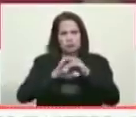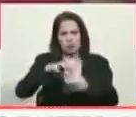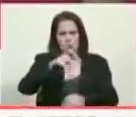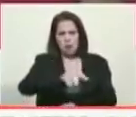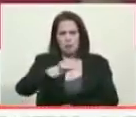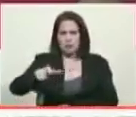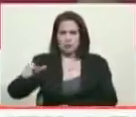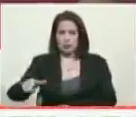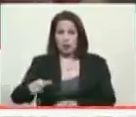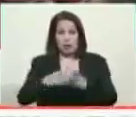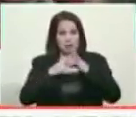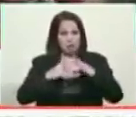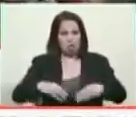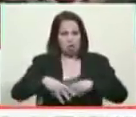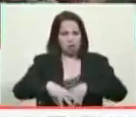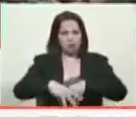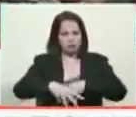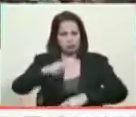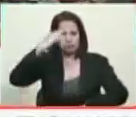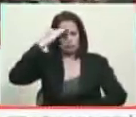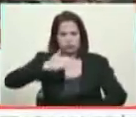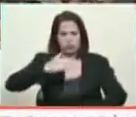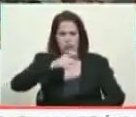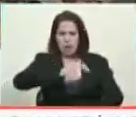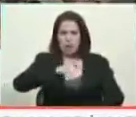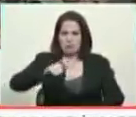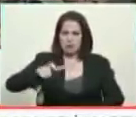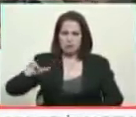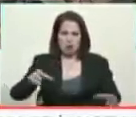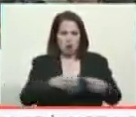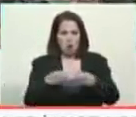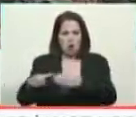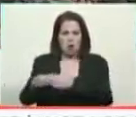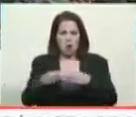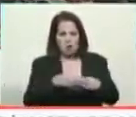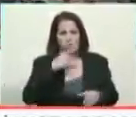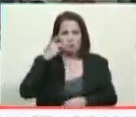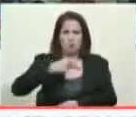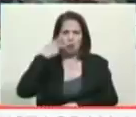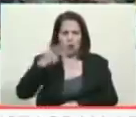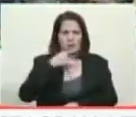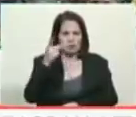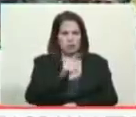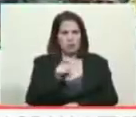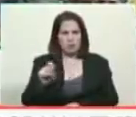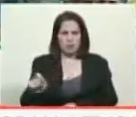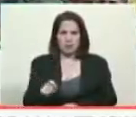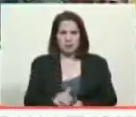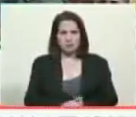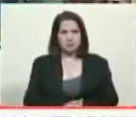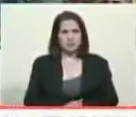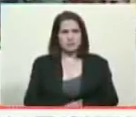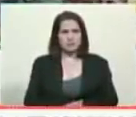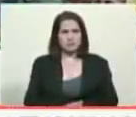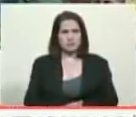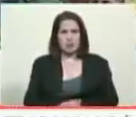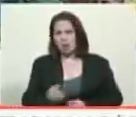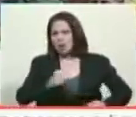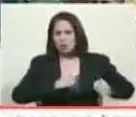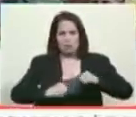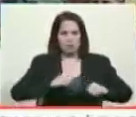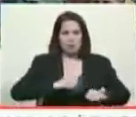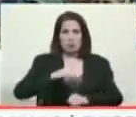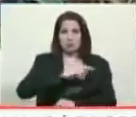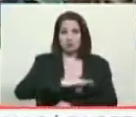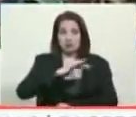de todos los patriotas, de los partidos políticos, del gran polo patriótico, de los movimientos